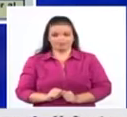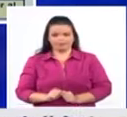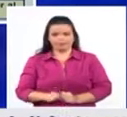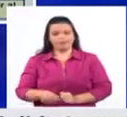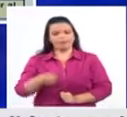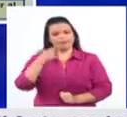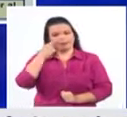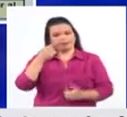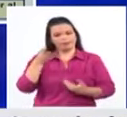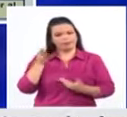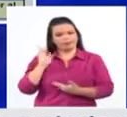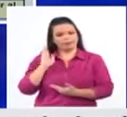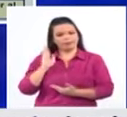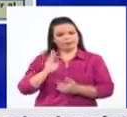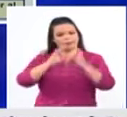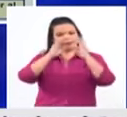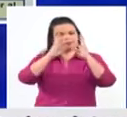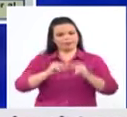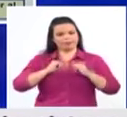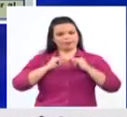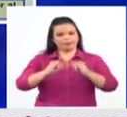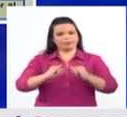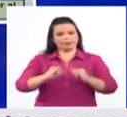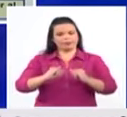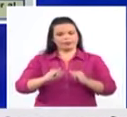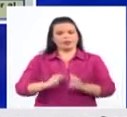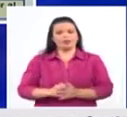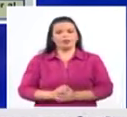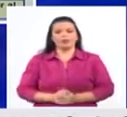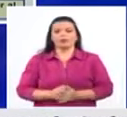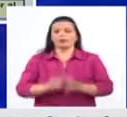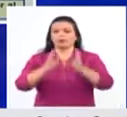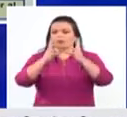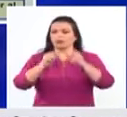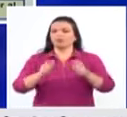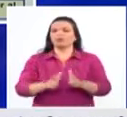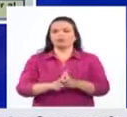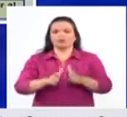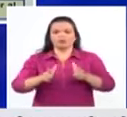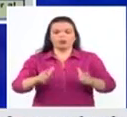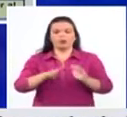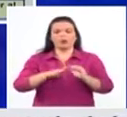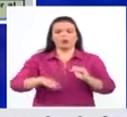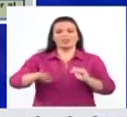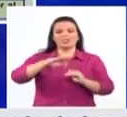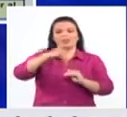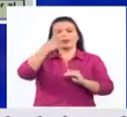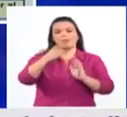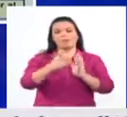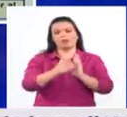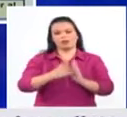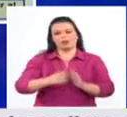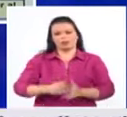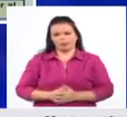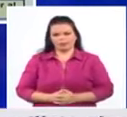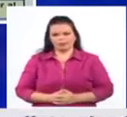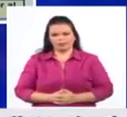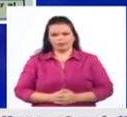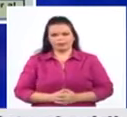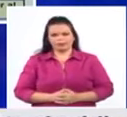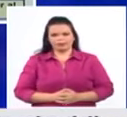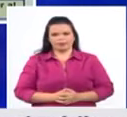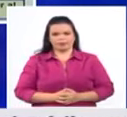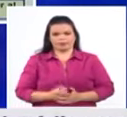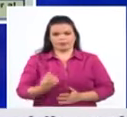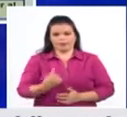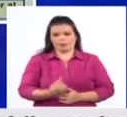de incidencia de casos confirmados por 100.000 habitantes por encima de 1.000. Realmente solo el municipio